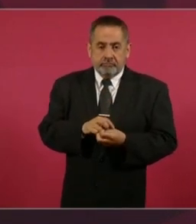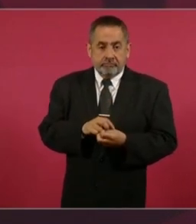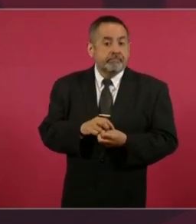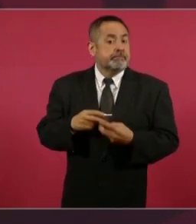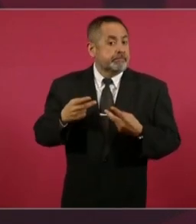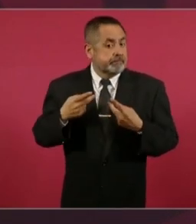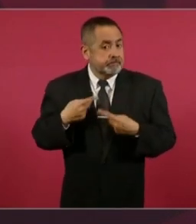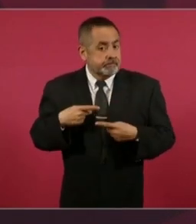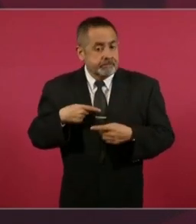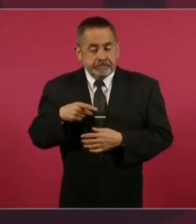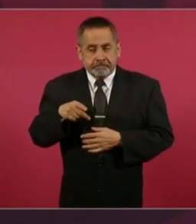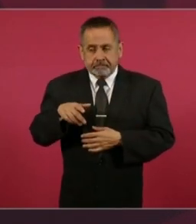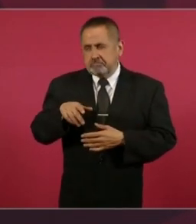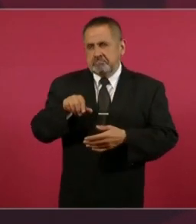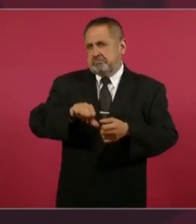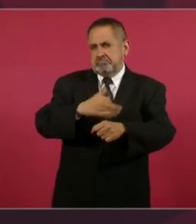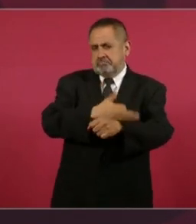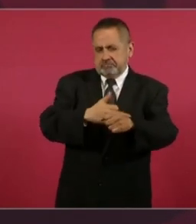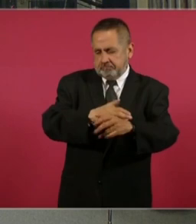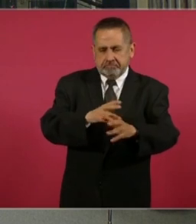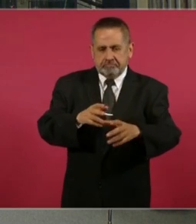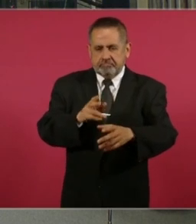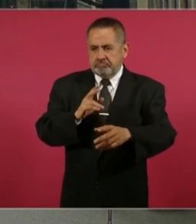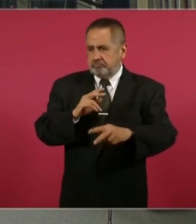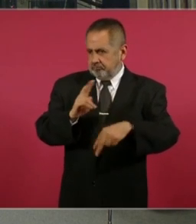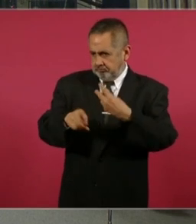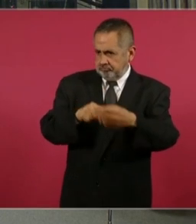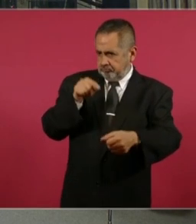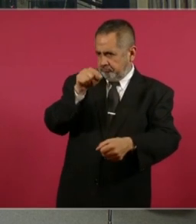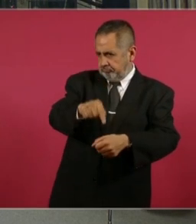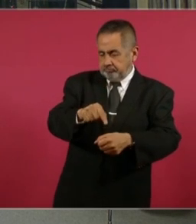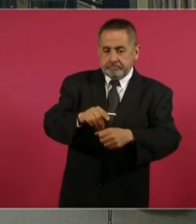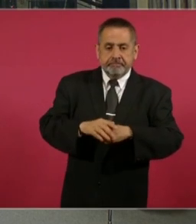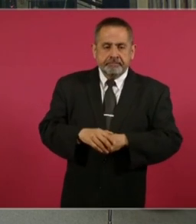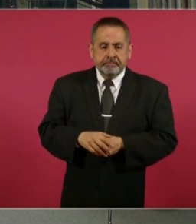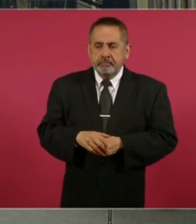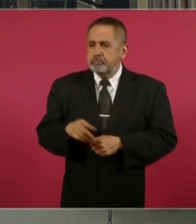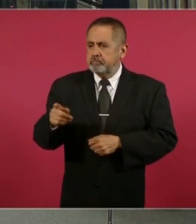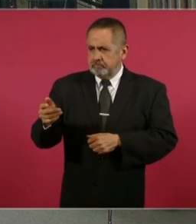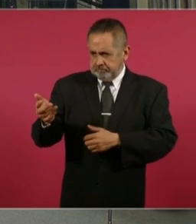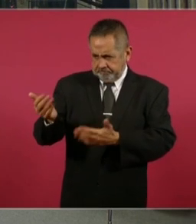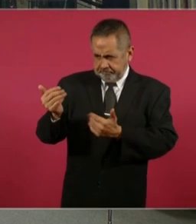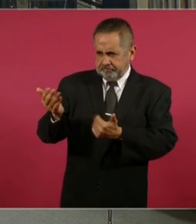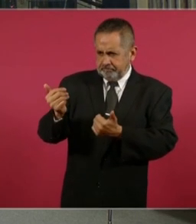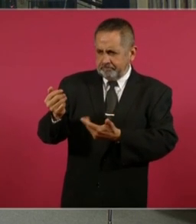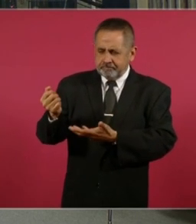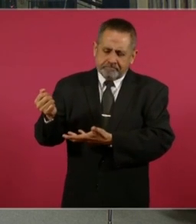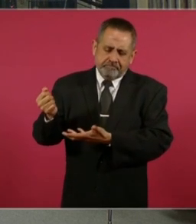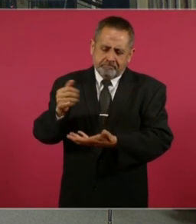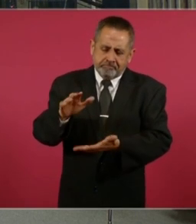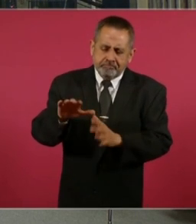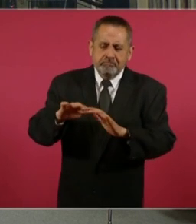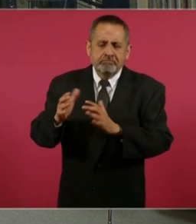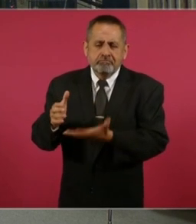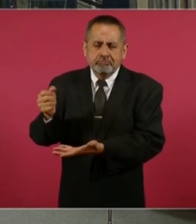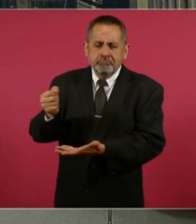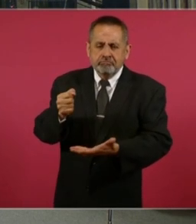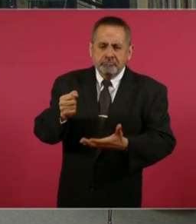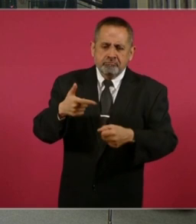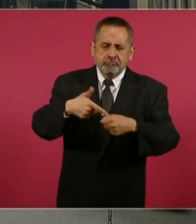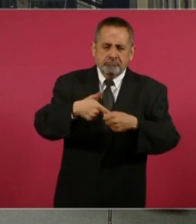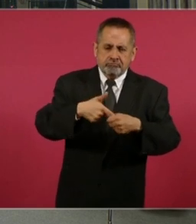huachicol en la tarde lleven sus vidones